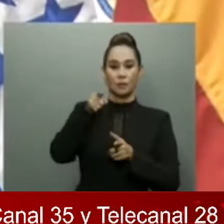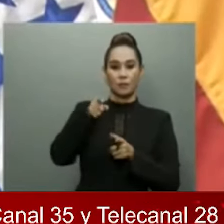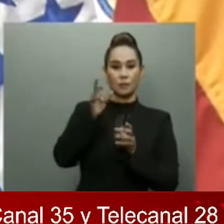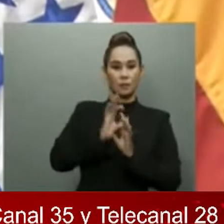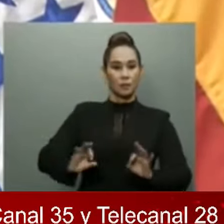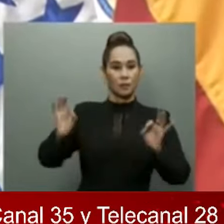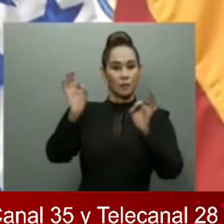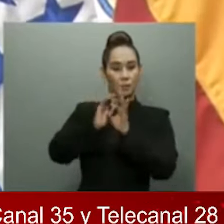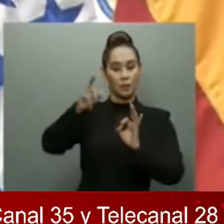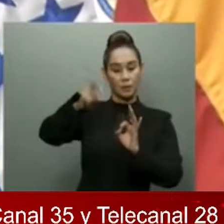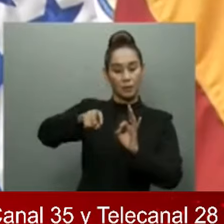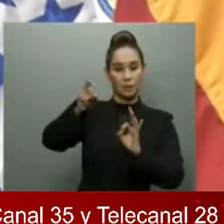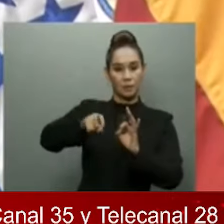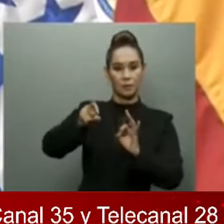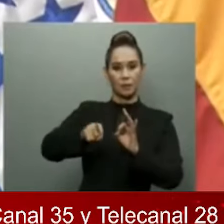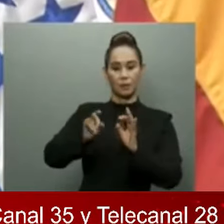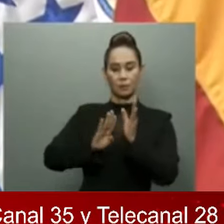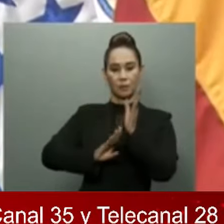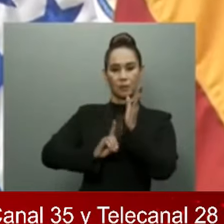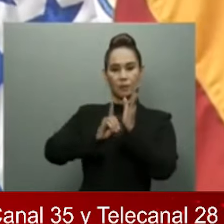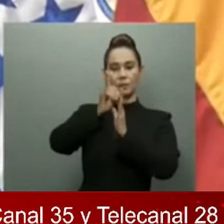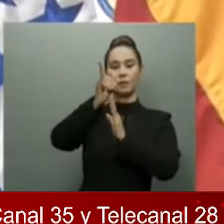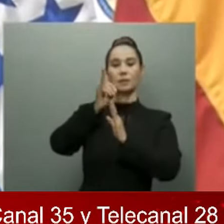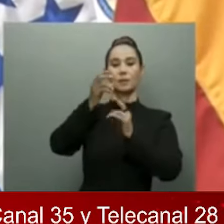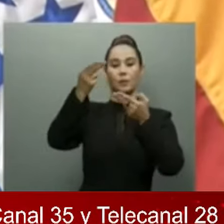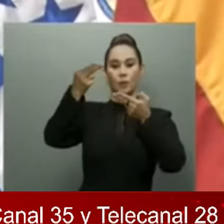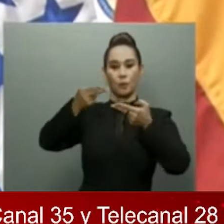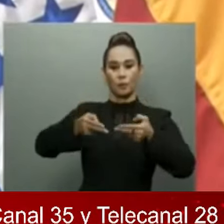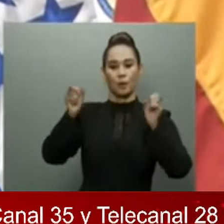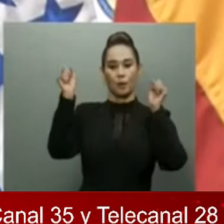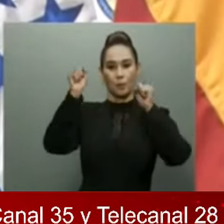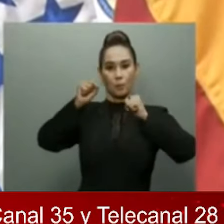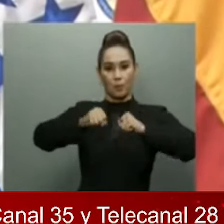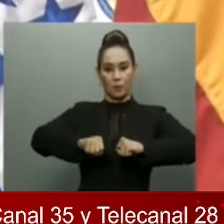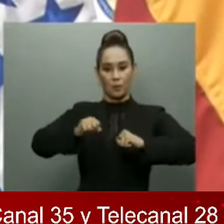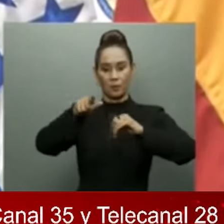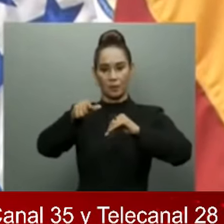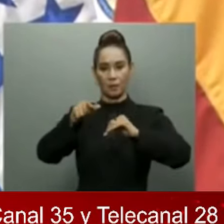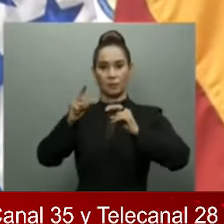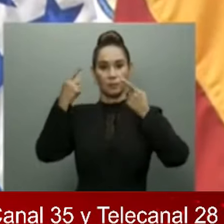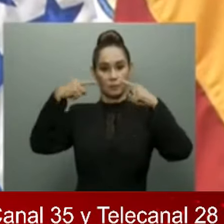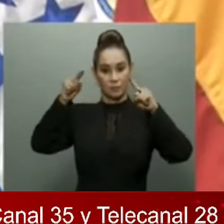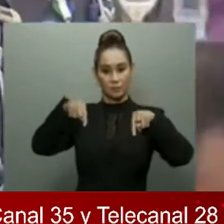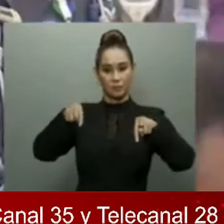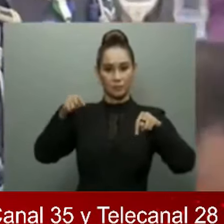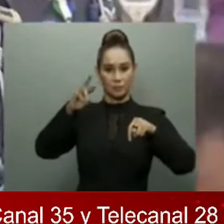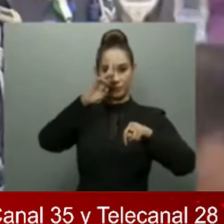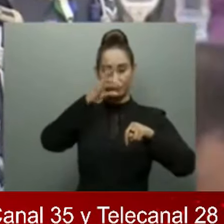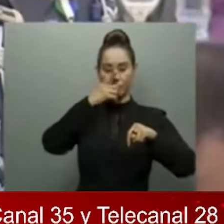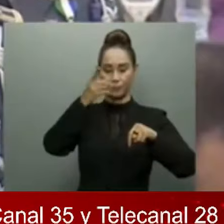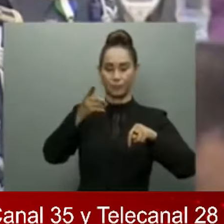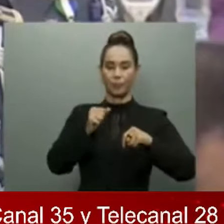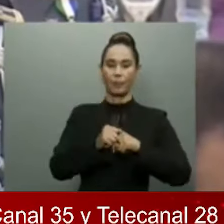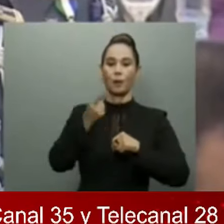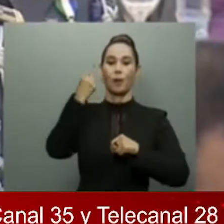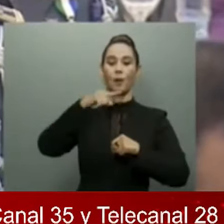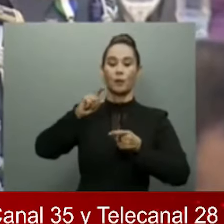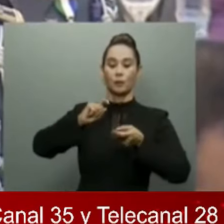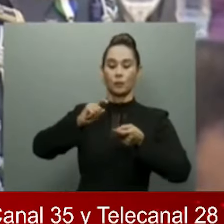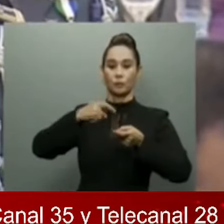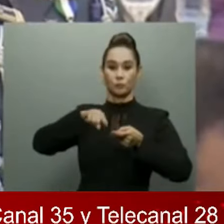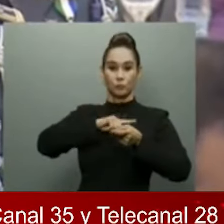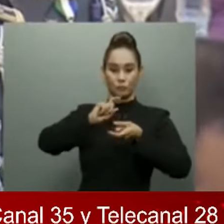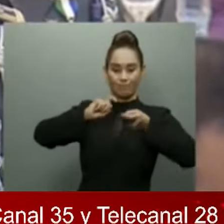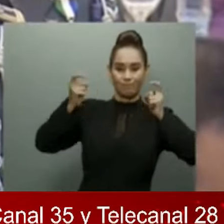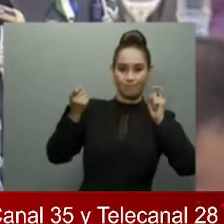desarrollo humano sostenible sea alcanzable en nuestro país. Es por ello que nuestra transformación es